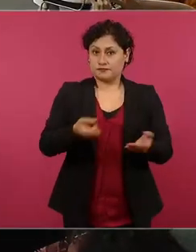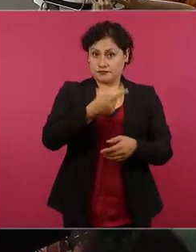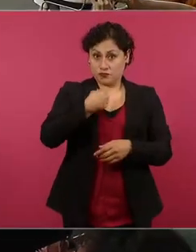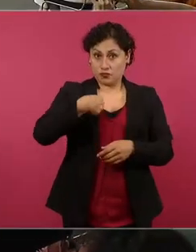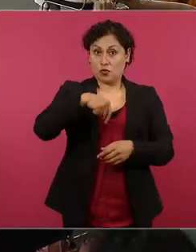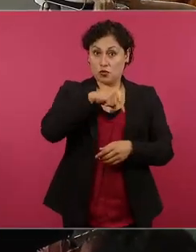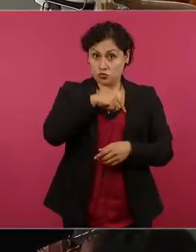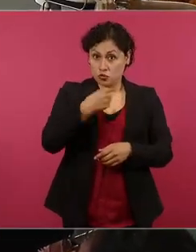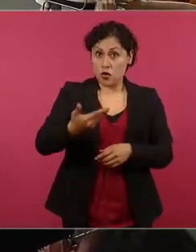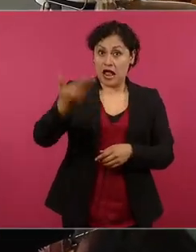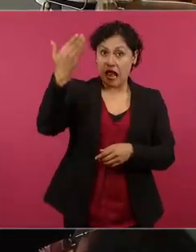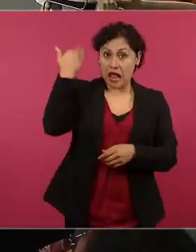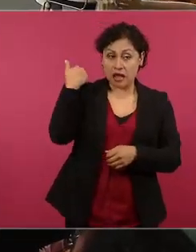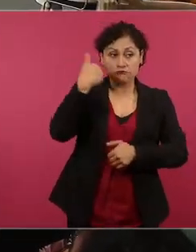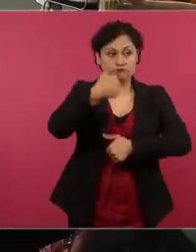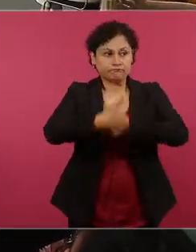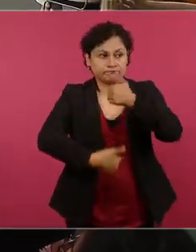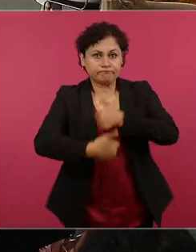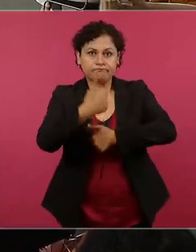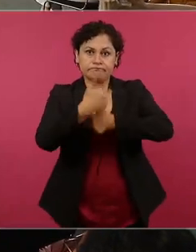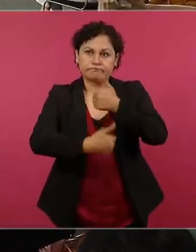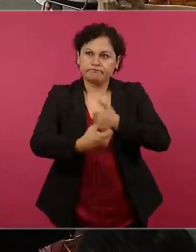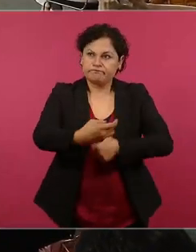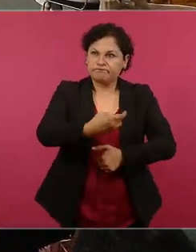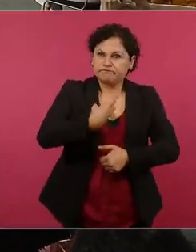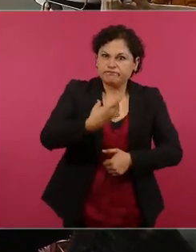lo padecimos.